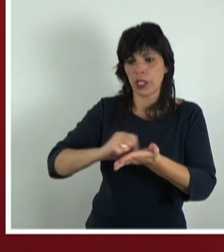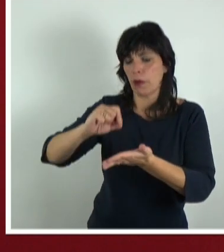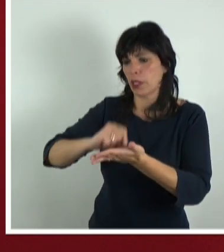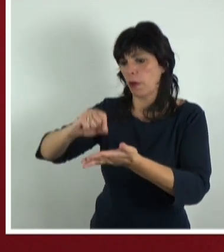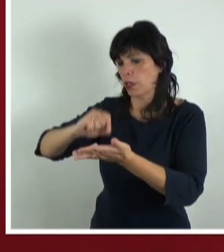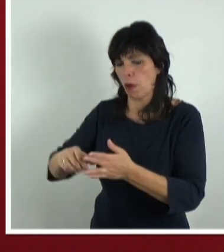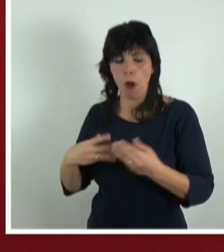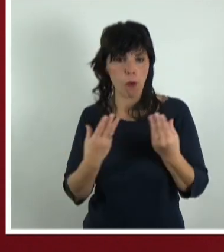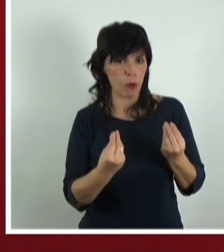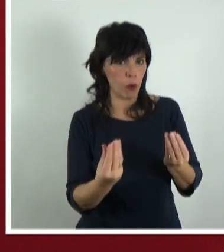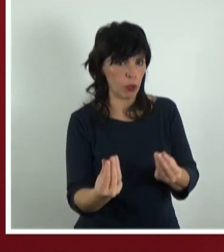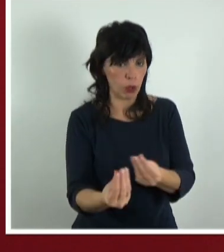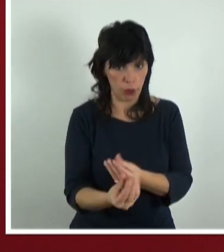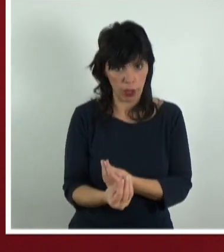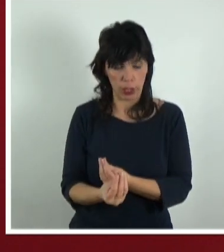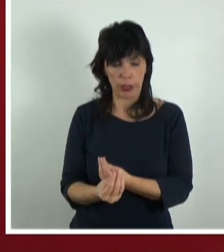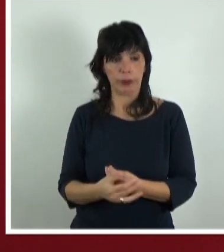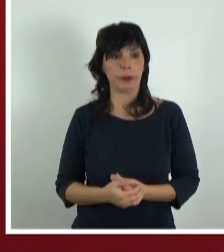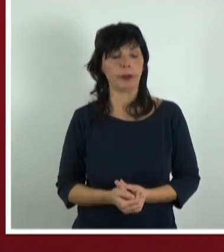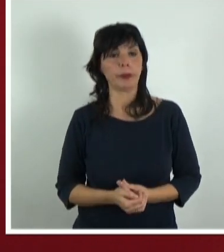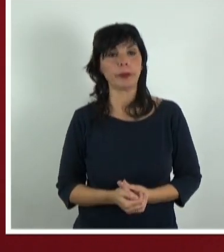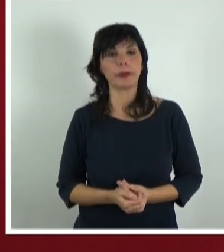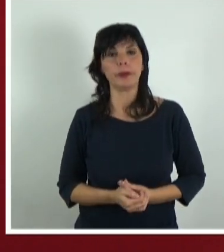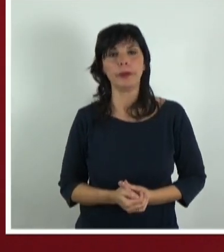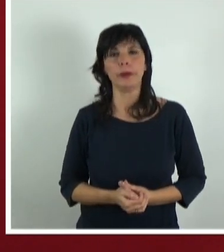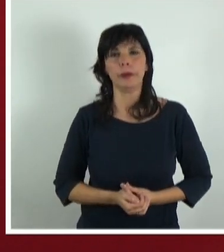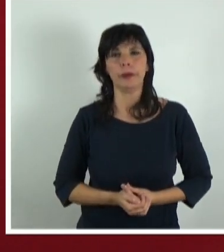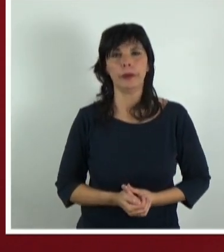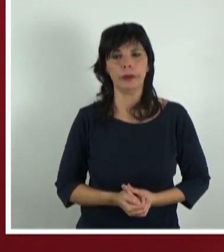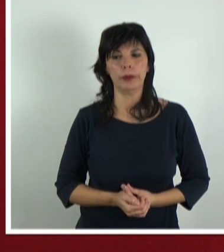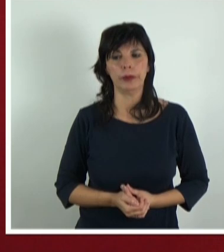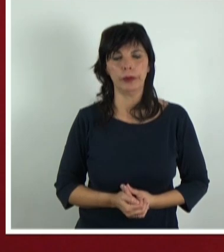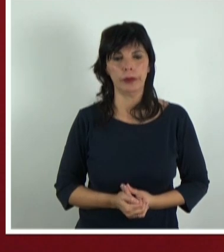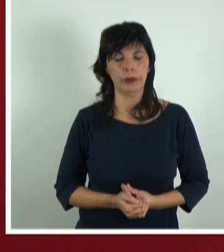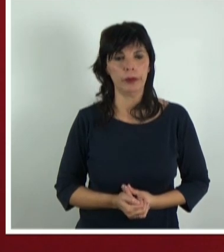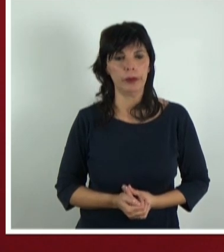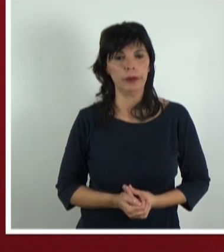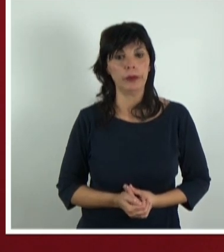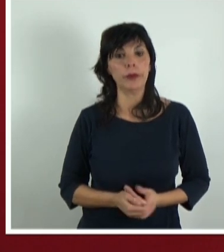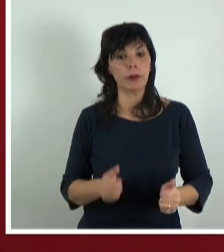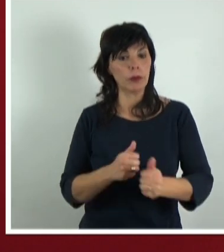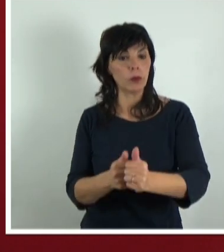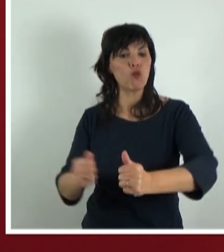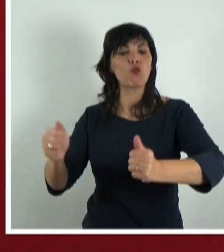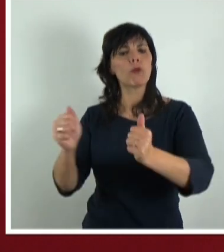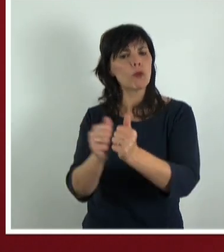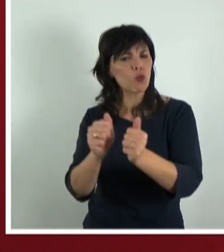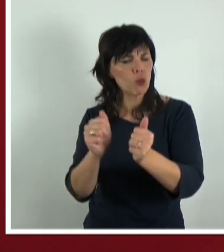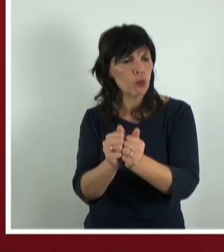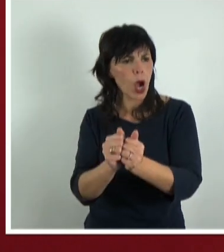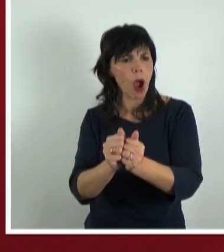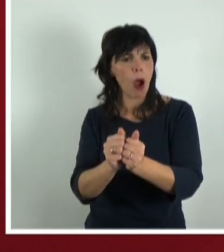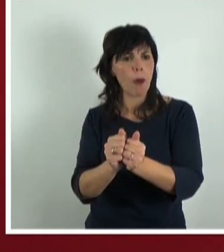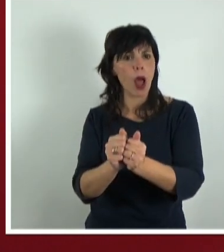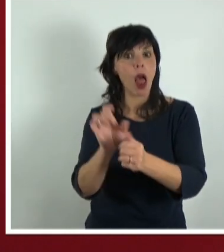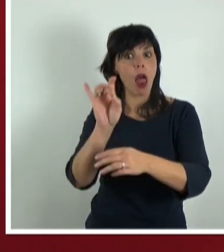gracia. Pocos capítulos encontramos que contiene tantas veces la palabra